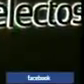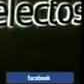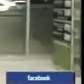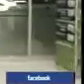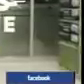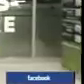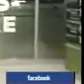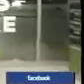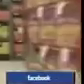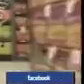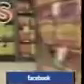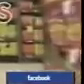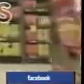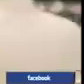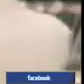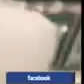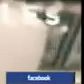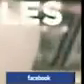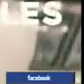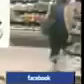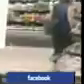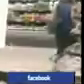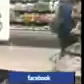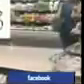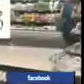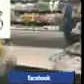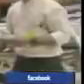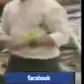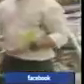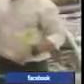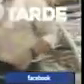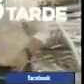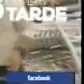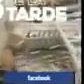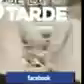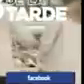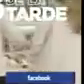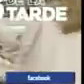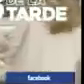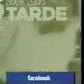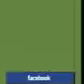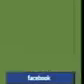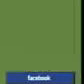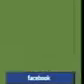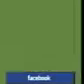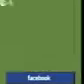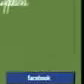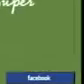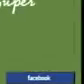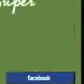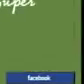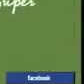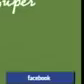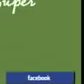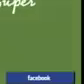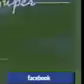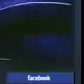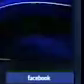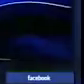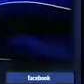Es que en tu super selectos, ahorras siempre. Super Selectos, tu super. Presentó.